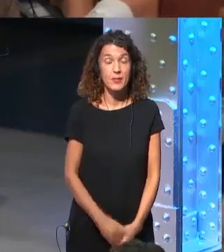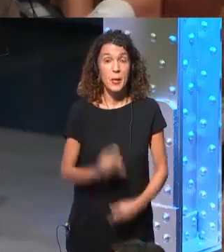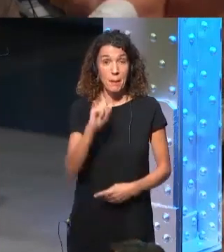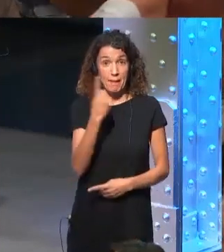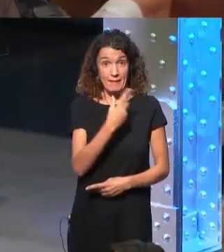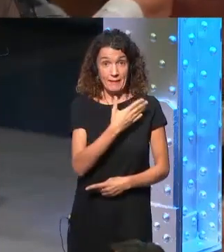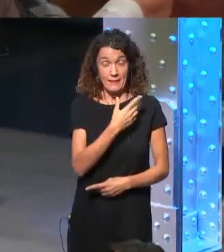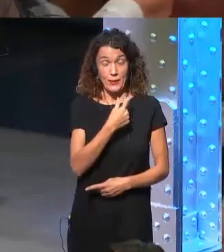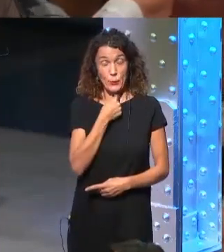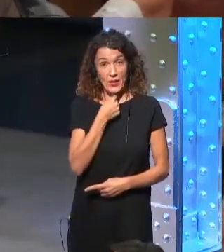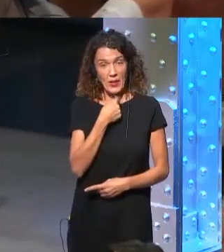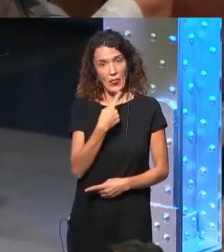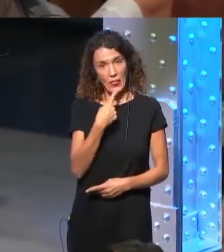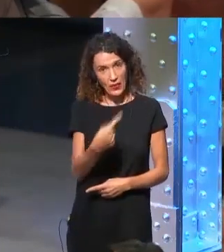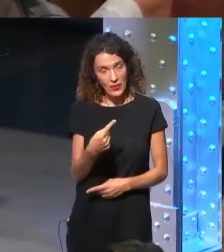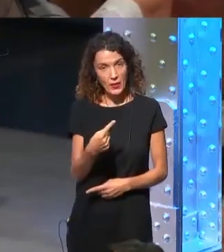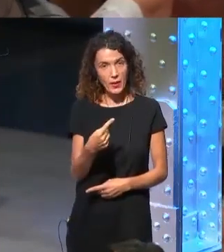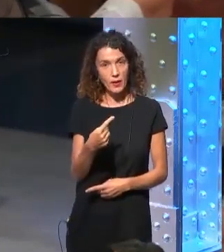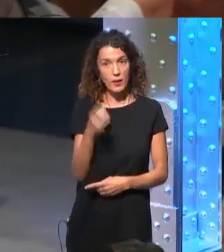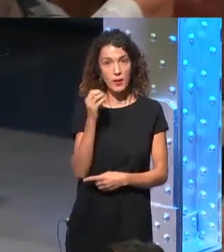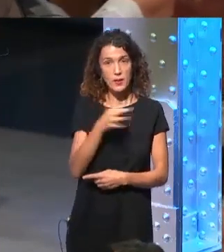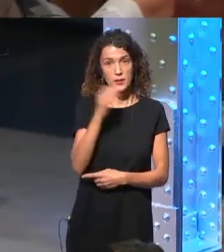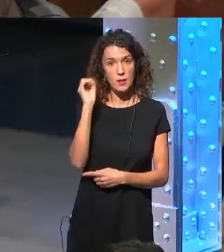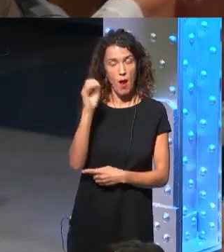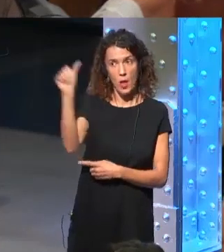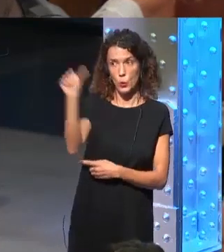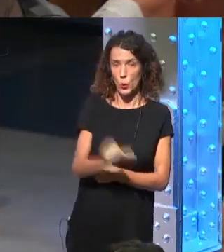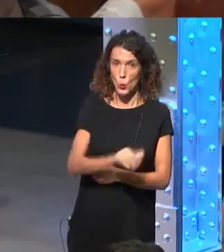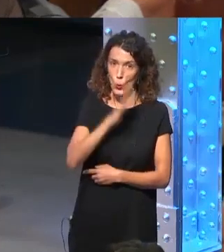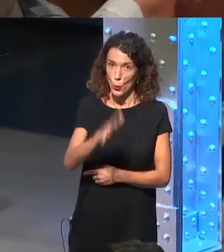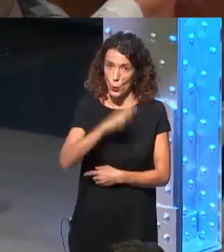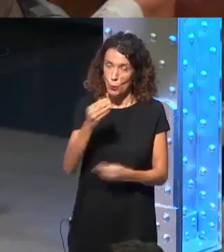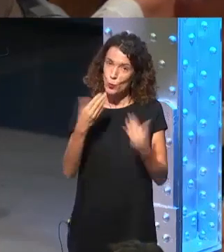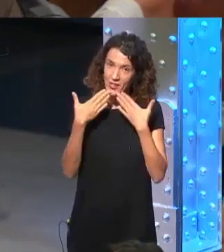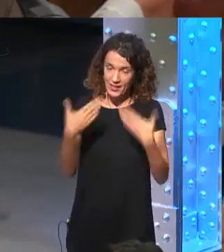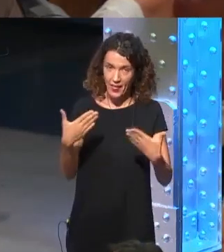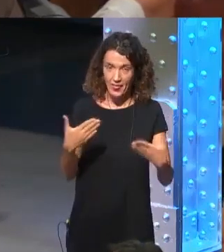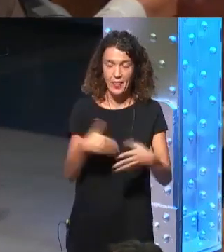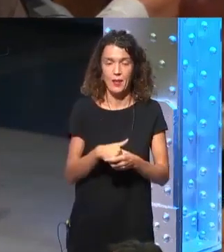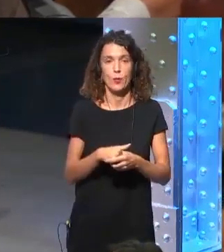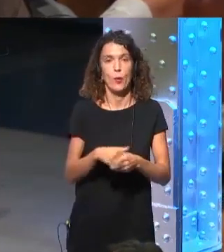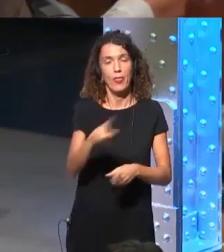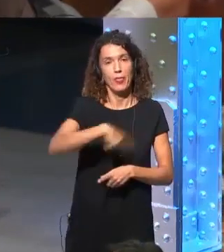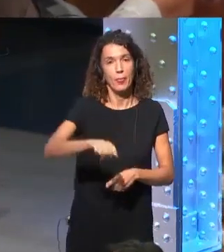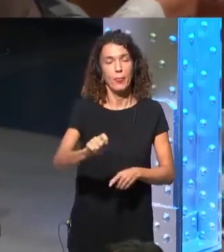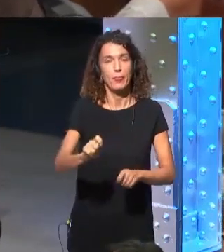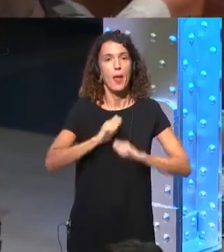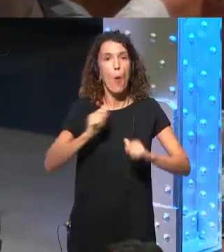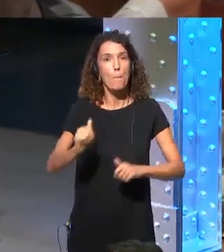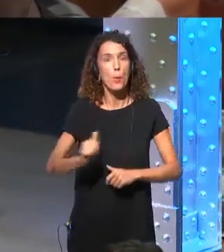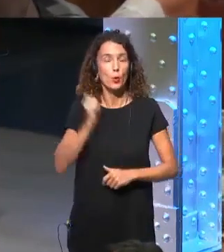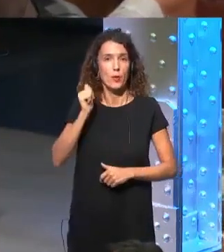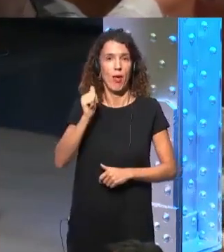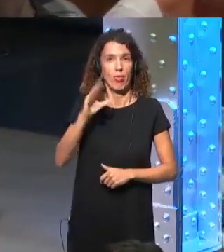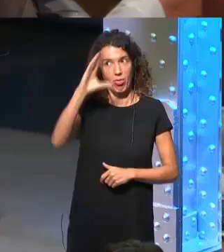En primer lugar, me gustaría decir que la charla ha sido extraordinaria. Muchísimas gracias por darnos la oportunidad